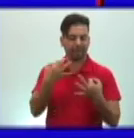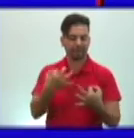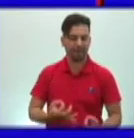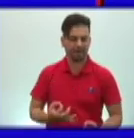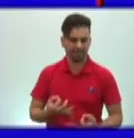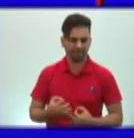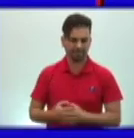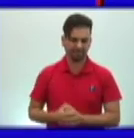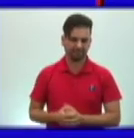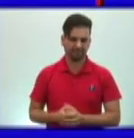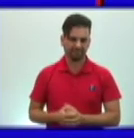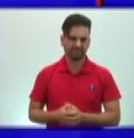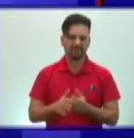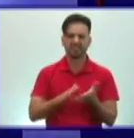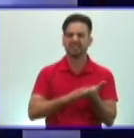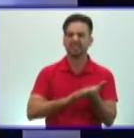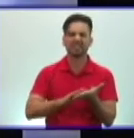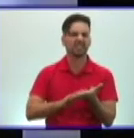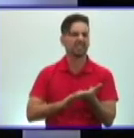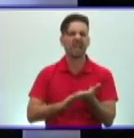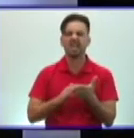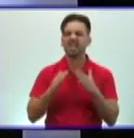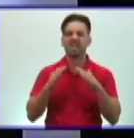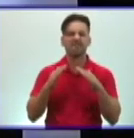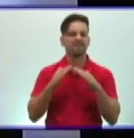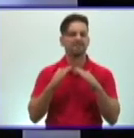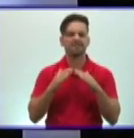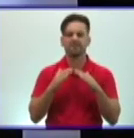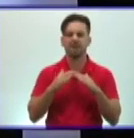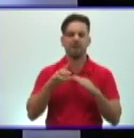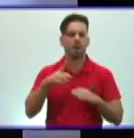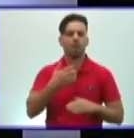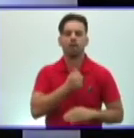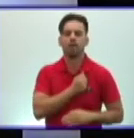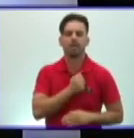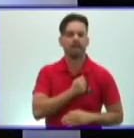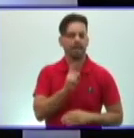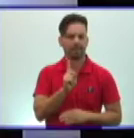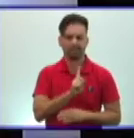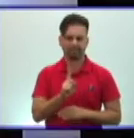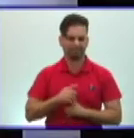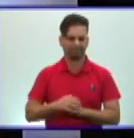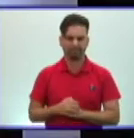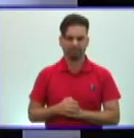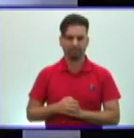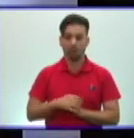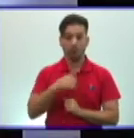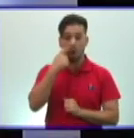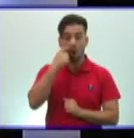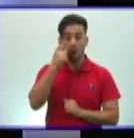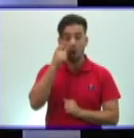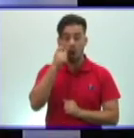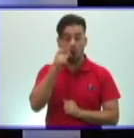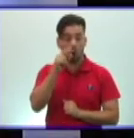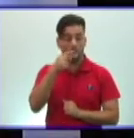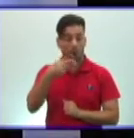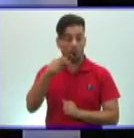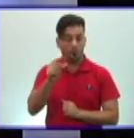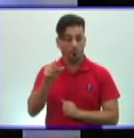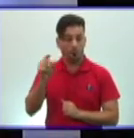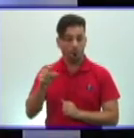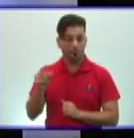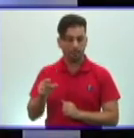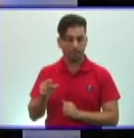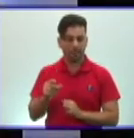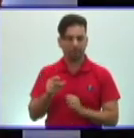Nadie vive como quisiera, sino que sencillamente los hombres son expresiones de la realidad en la que